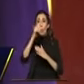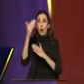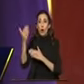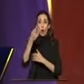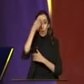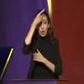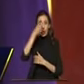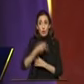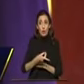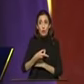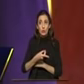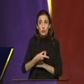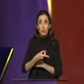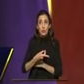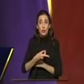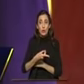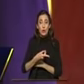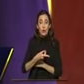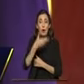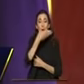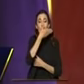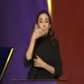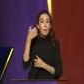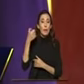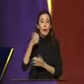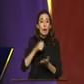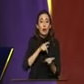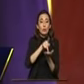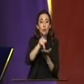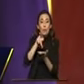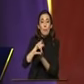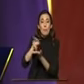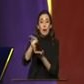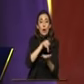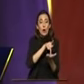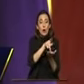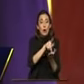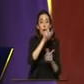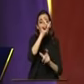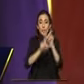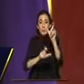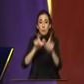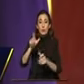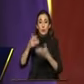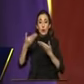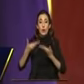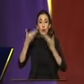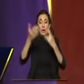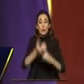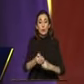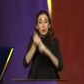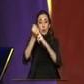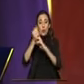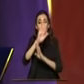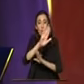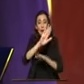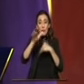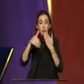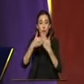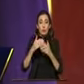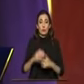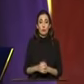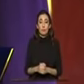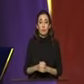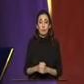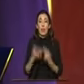decisiones tendrá el efecto de mejorar la liquidez de productores y consumidores, liberando recursos a su favor.